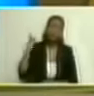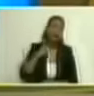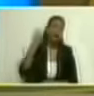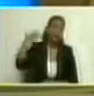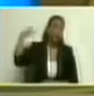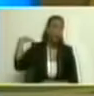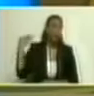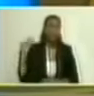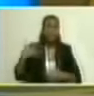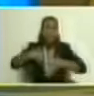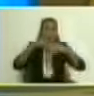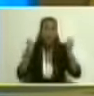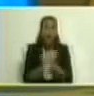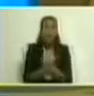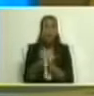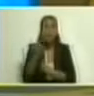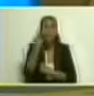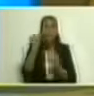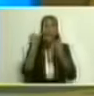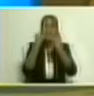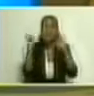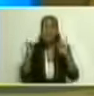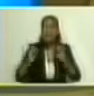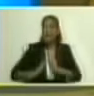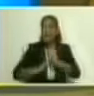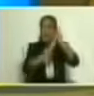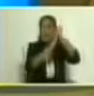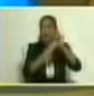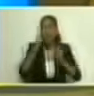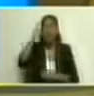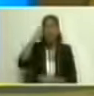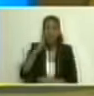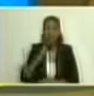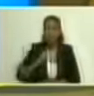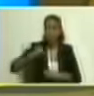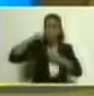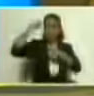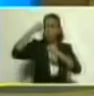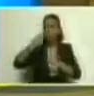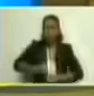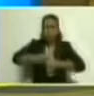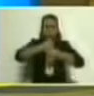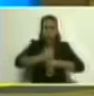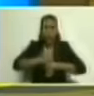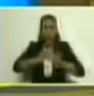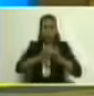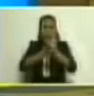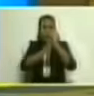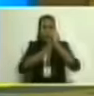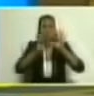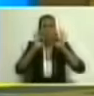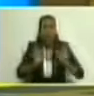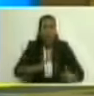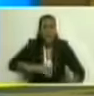en medio de la guerra de independencia que dirigió nuestro gran libertador Simón Bolívar.